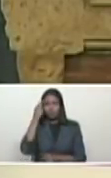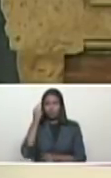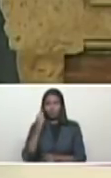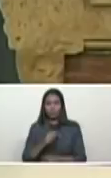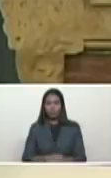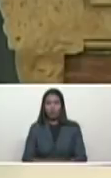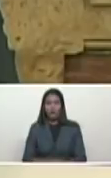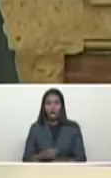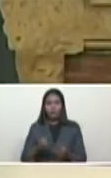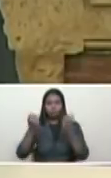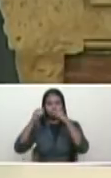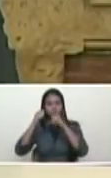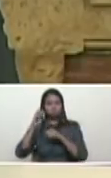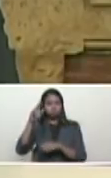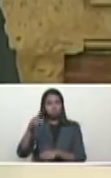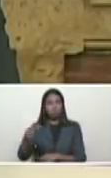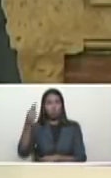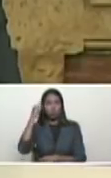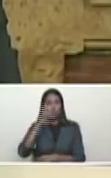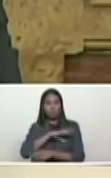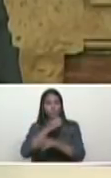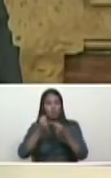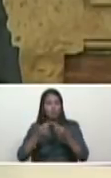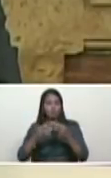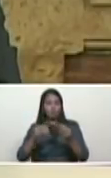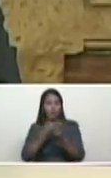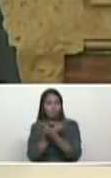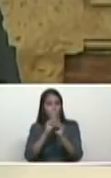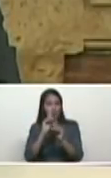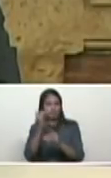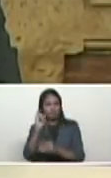el ejercicio diario de un poder democrático